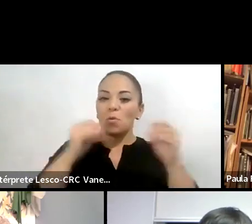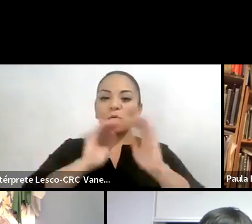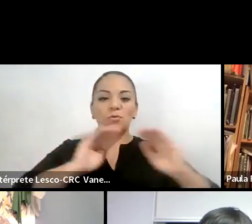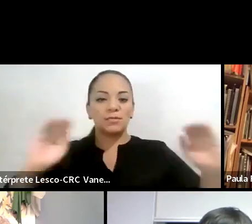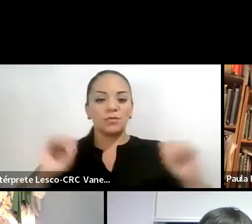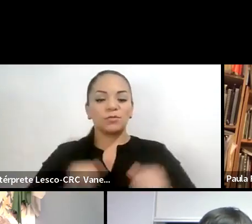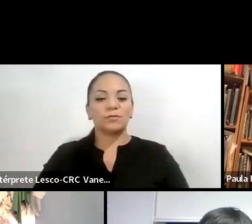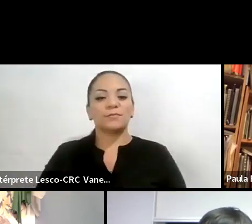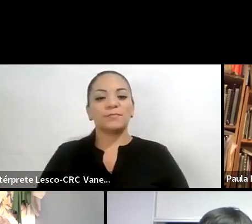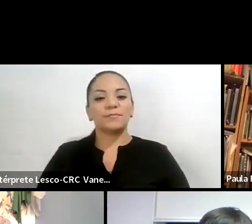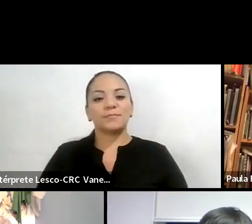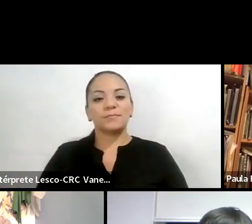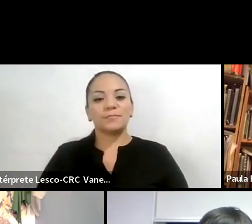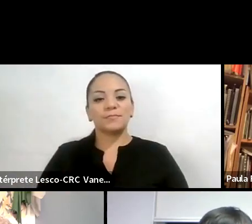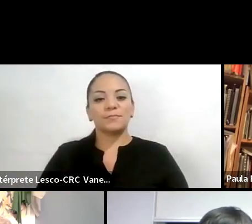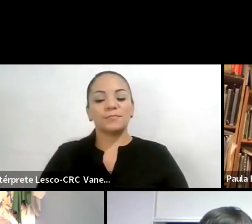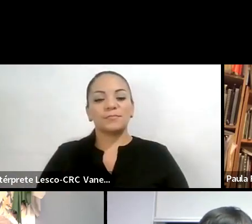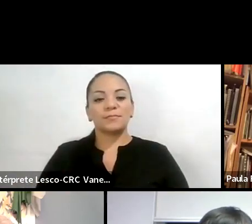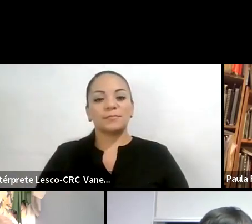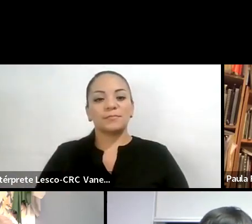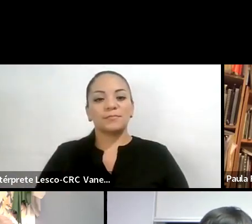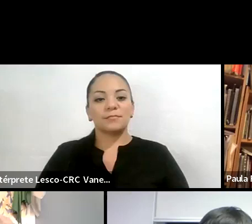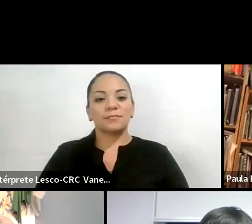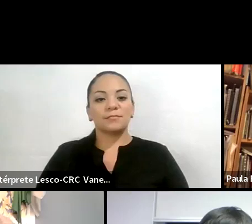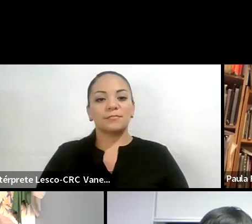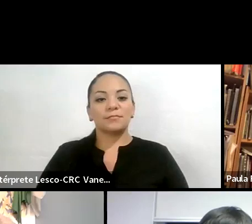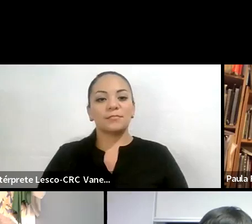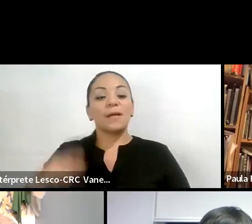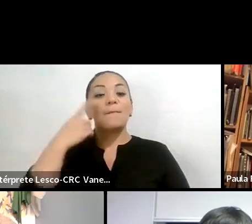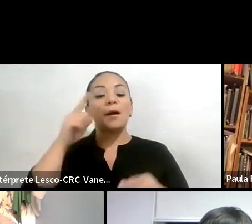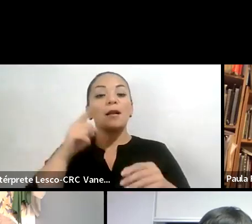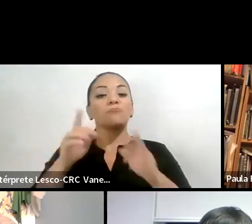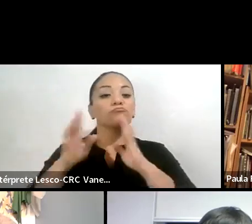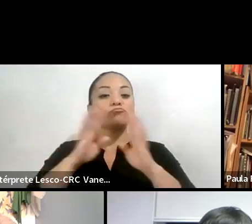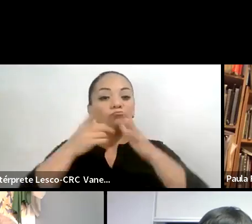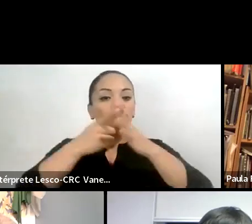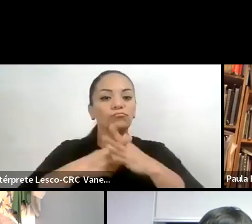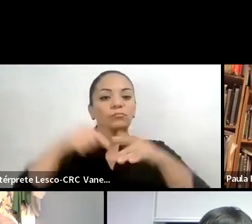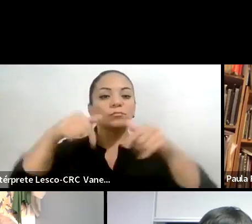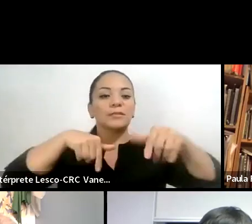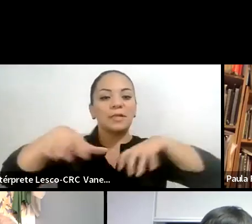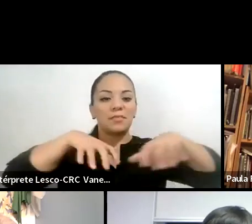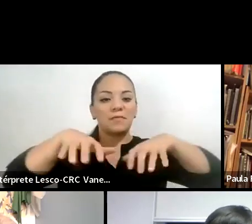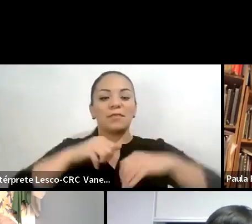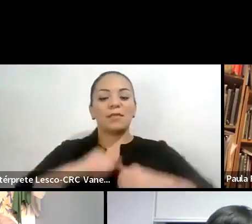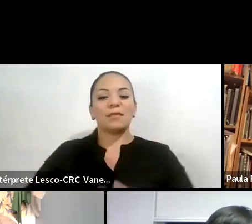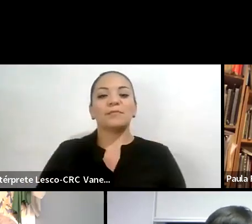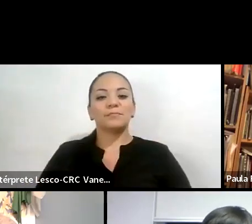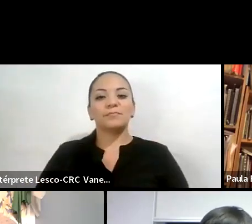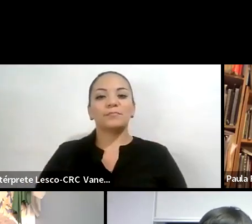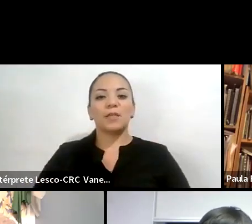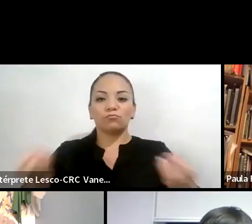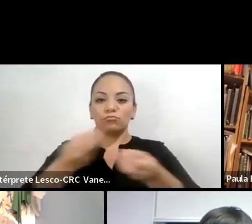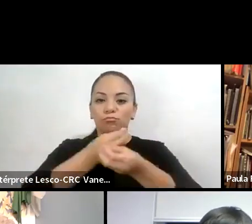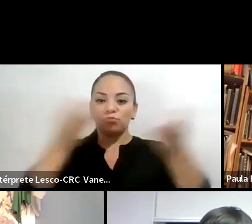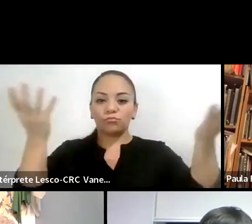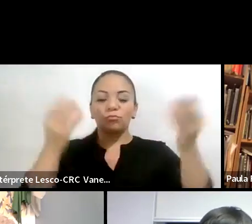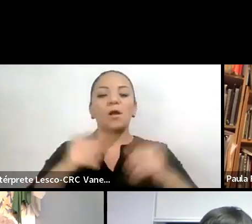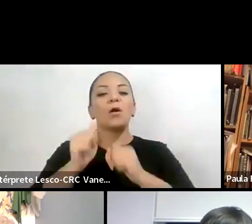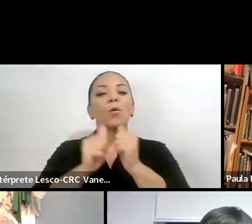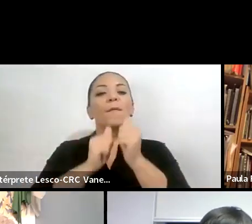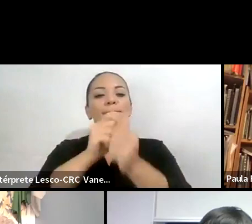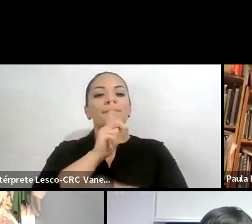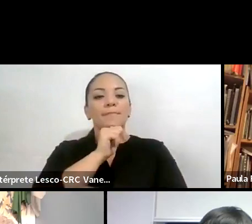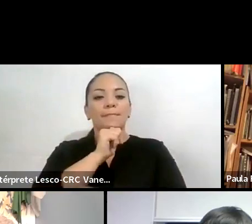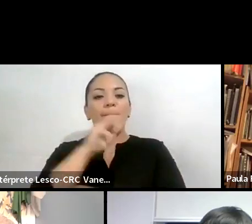niños. Para dar las palabras inaugurales a este evento de lanzamiento, nos acompaña